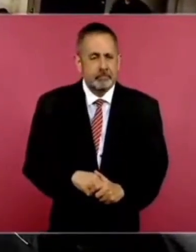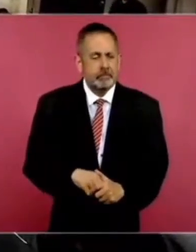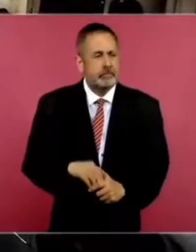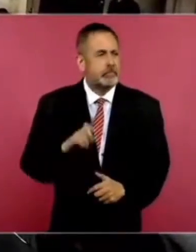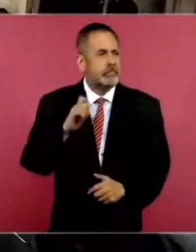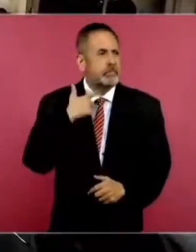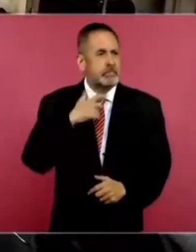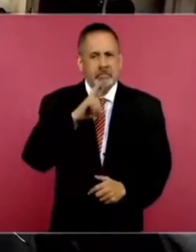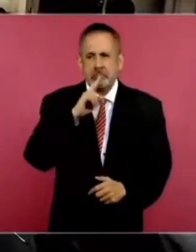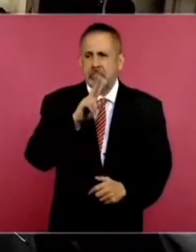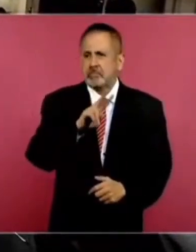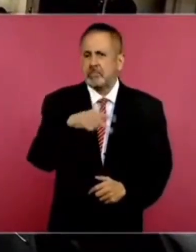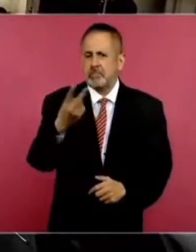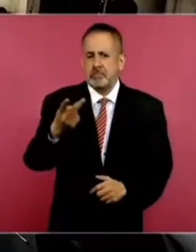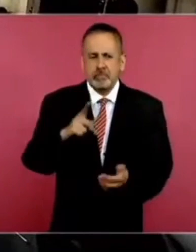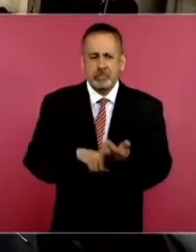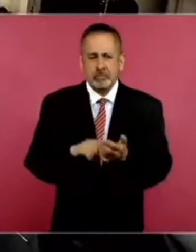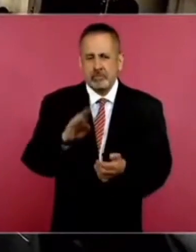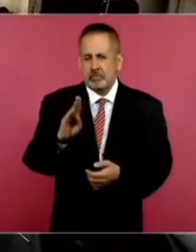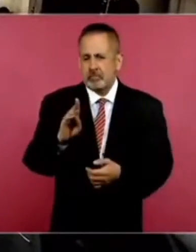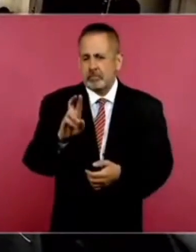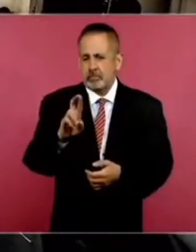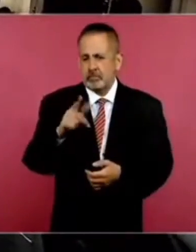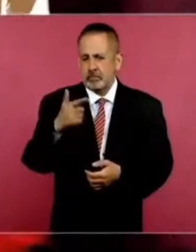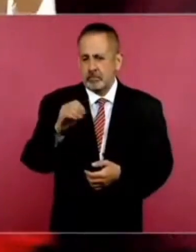finado Burgoa,